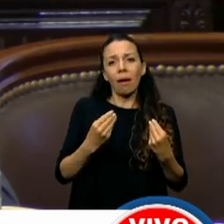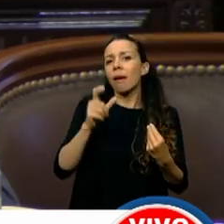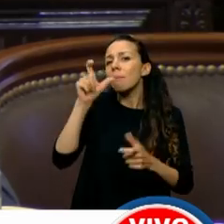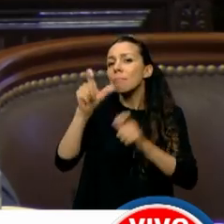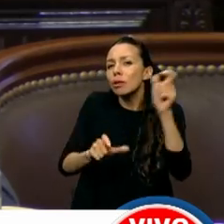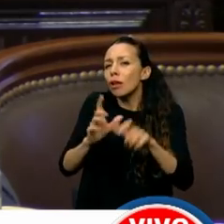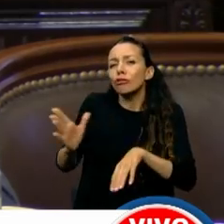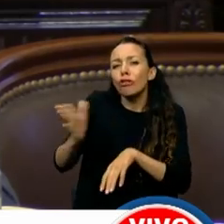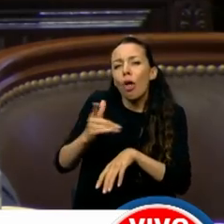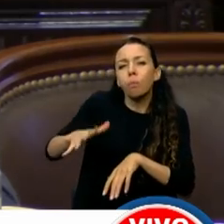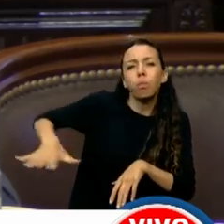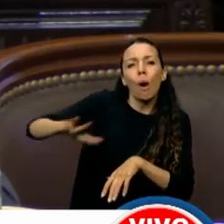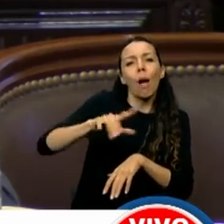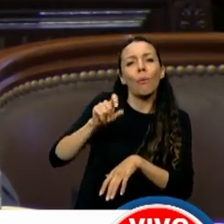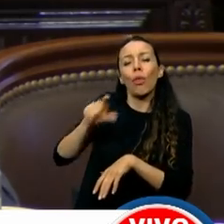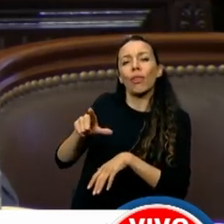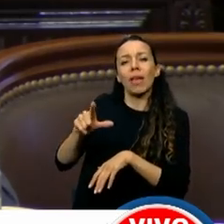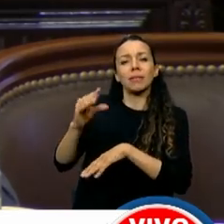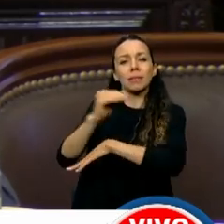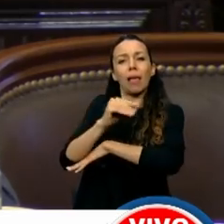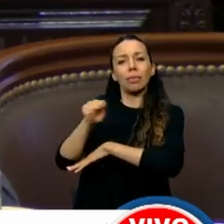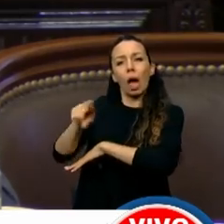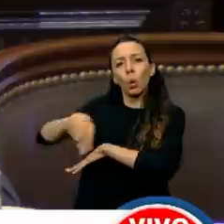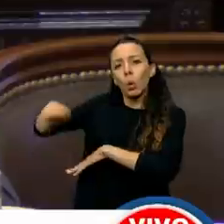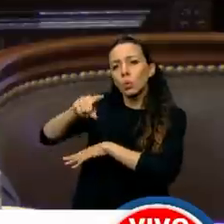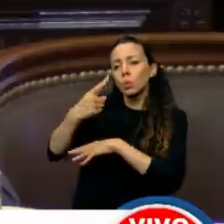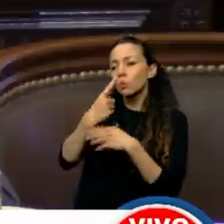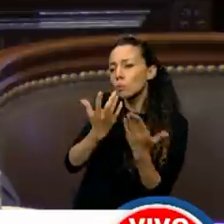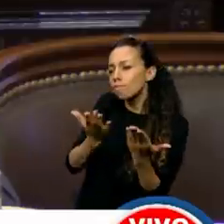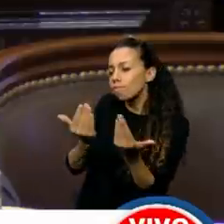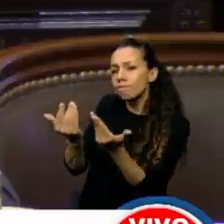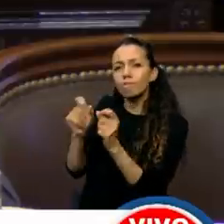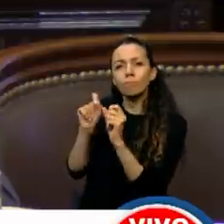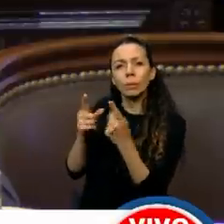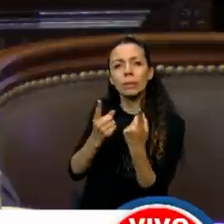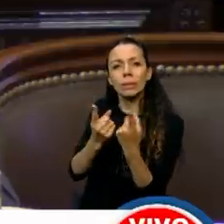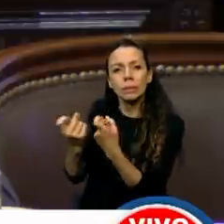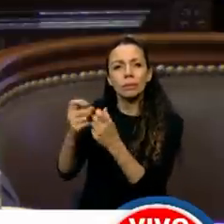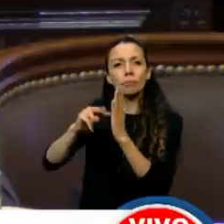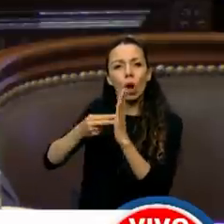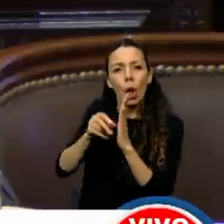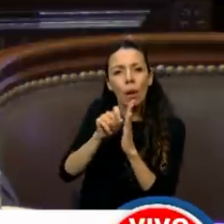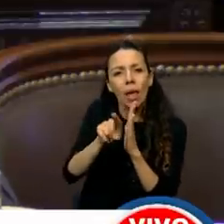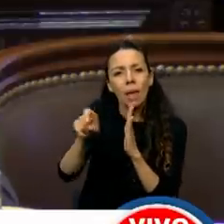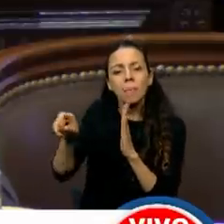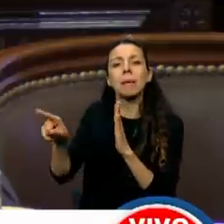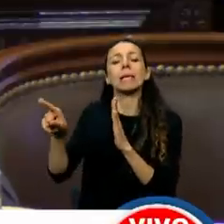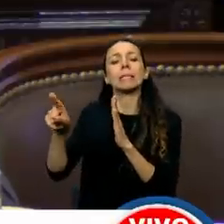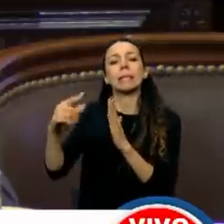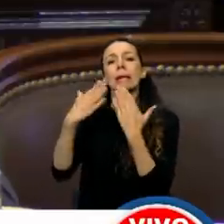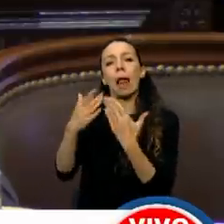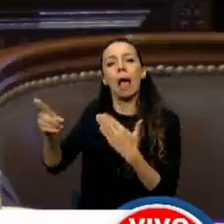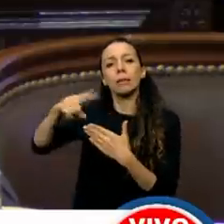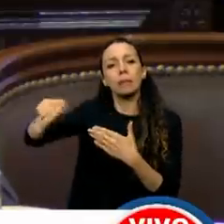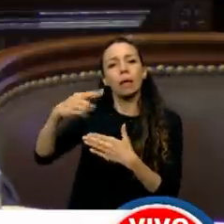santa cruz viendo justamente las demandas y los problemas y las necesidades que tenemos en cada uno de nuestros pueblos